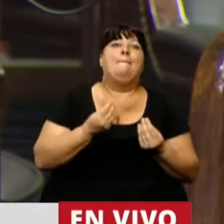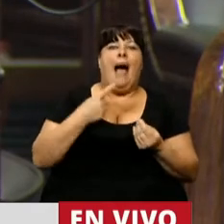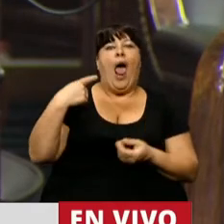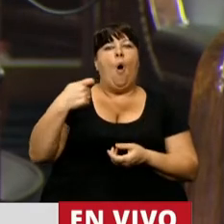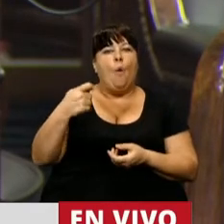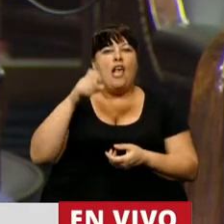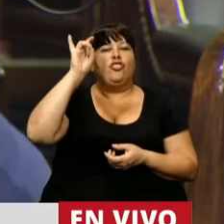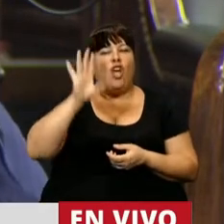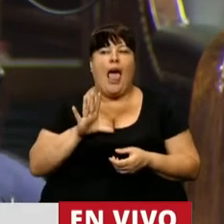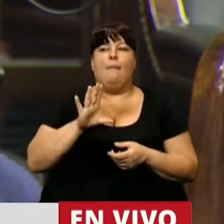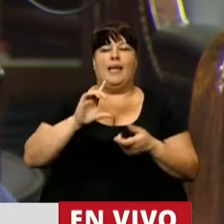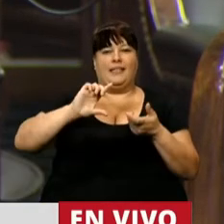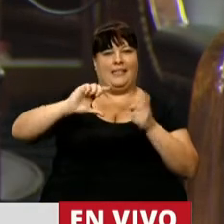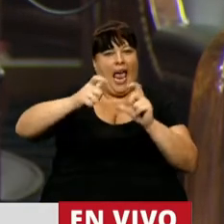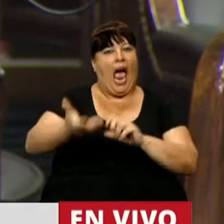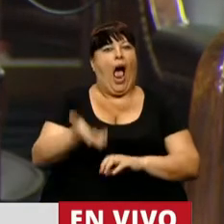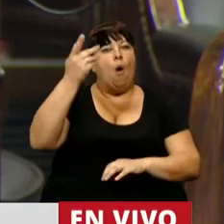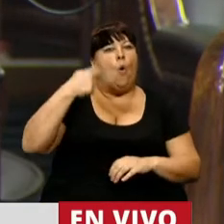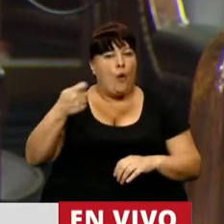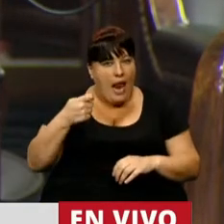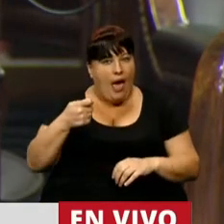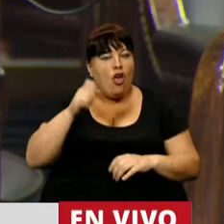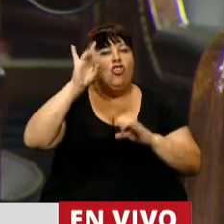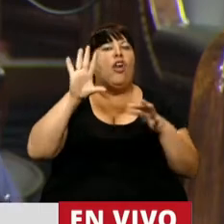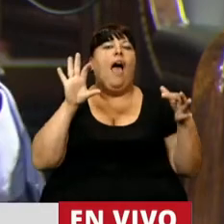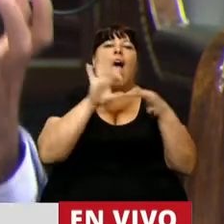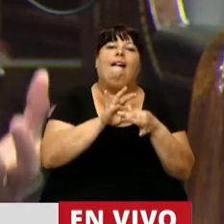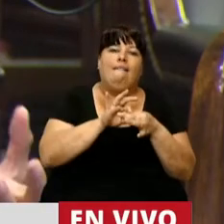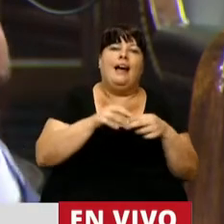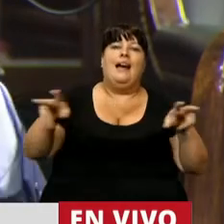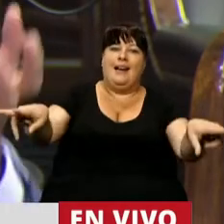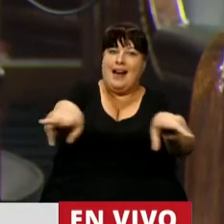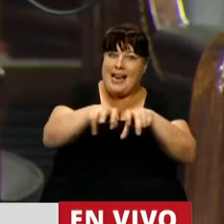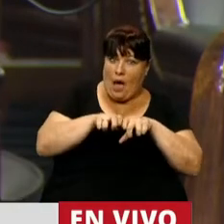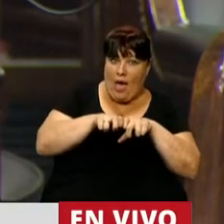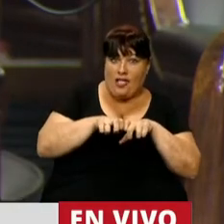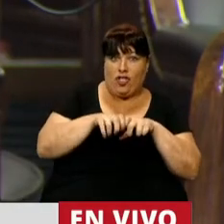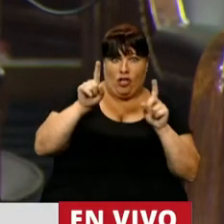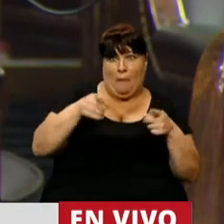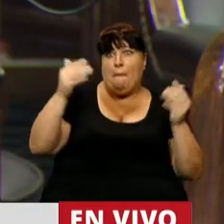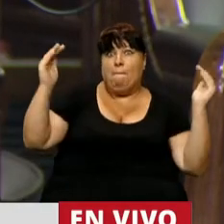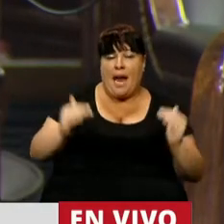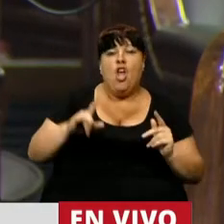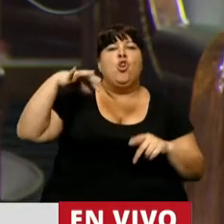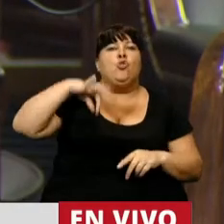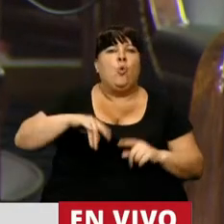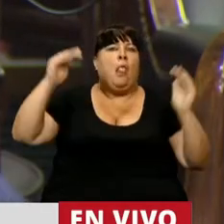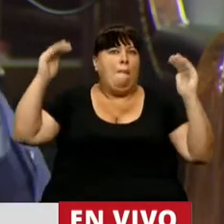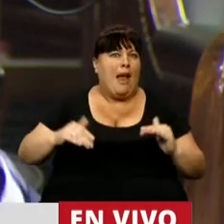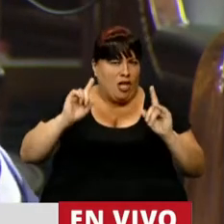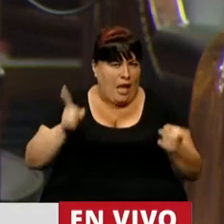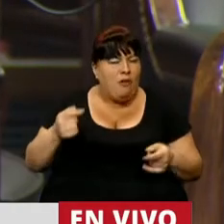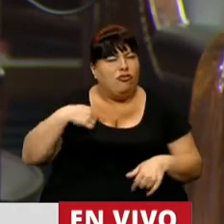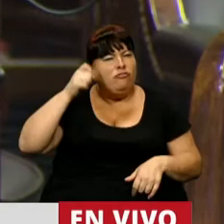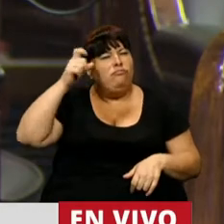las jubilaciones y la movilidad jubilatoria esté atada a la recaudación que viene en baja y a los salarios que vienen en baja. Entonces